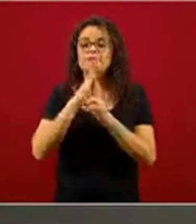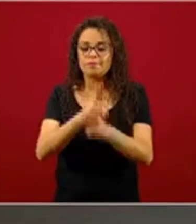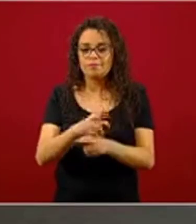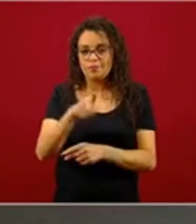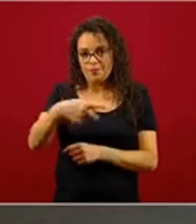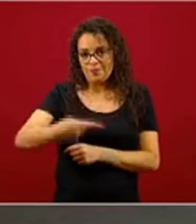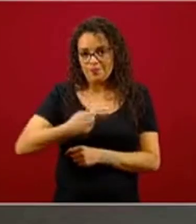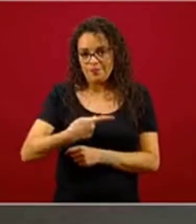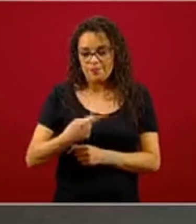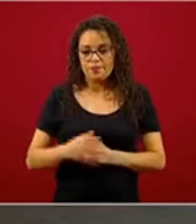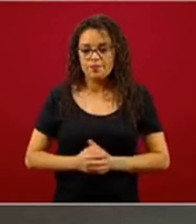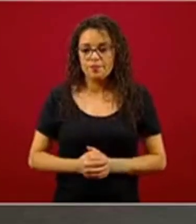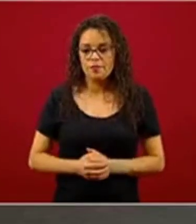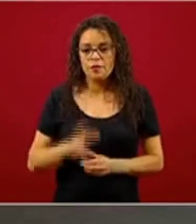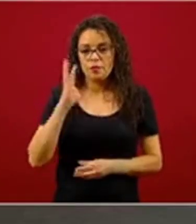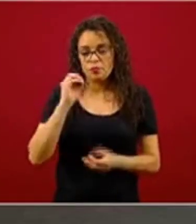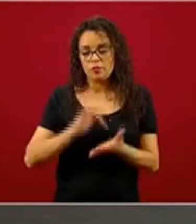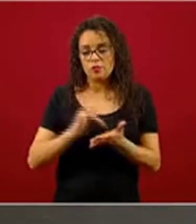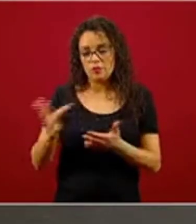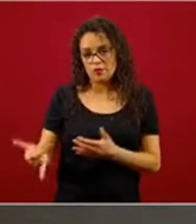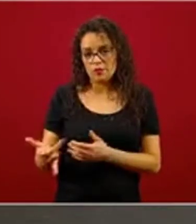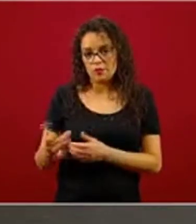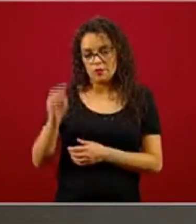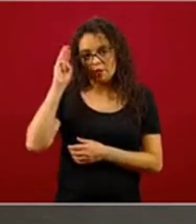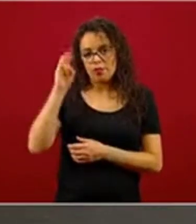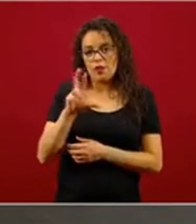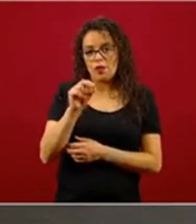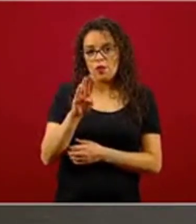Muchas gracias, maestro Rubio. Sobre la